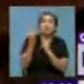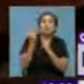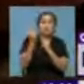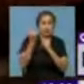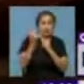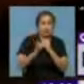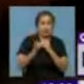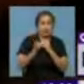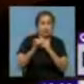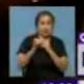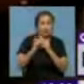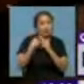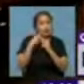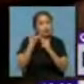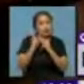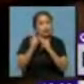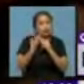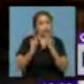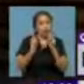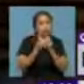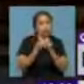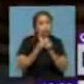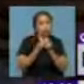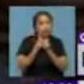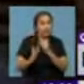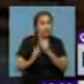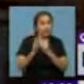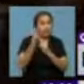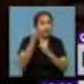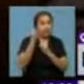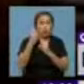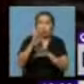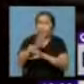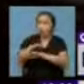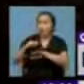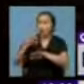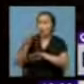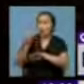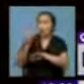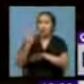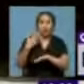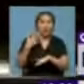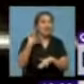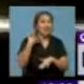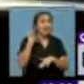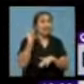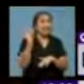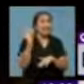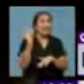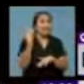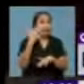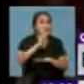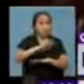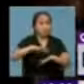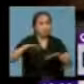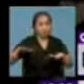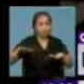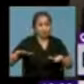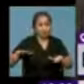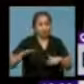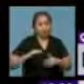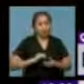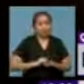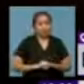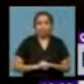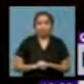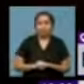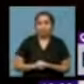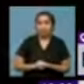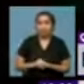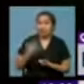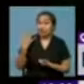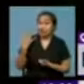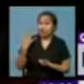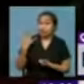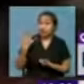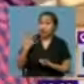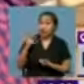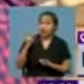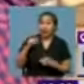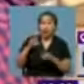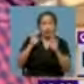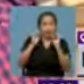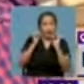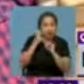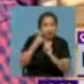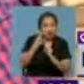sí, varias veces. Contrata ahora el Pack Fútbol HD de Canal 2 y disfruta de todos los partidos que querés ver en